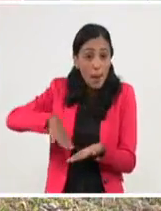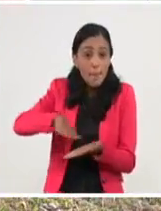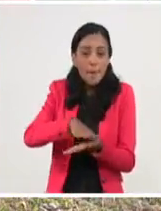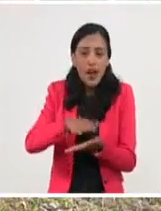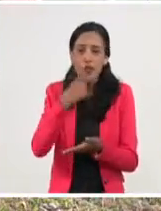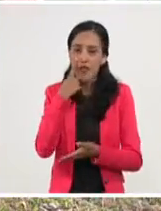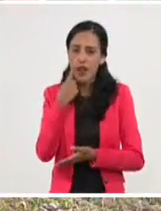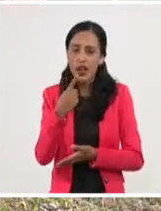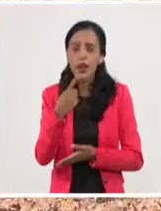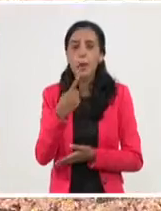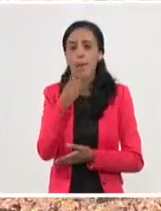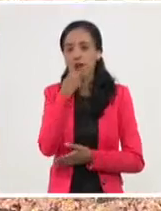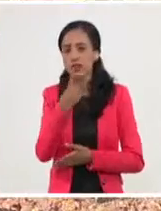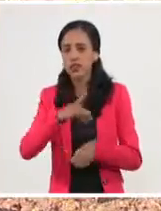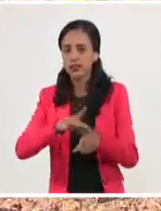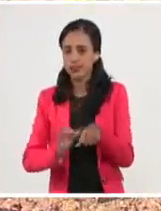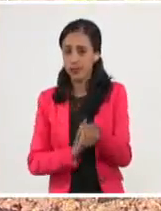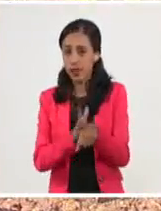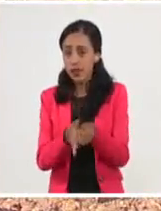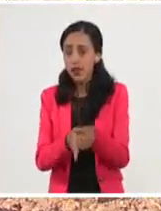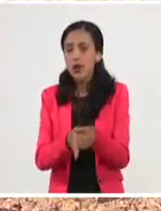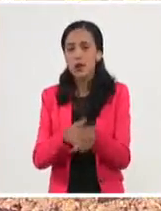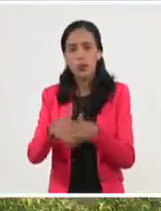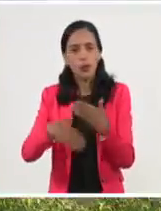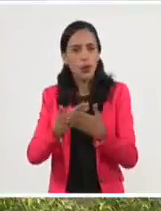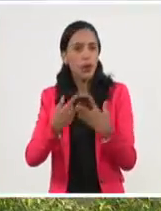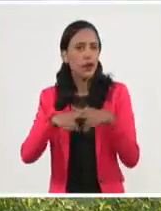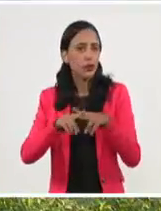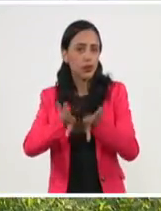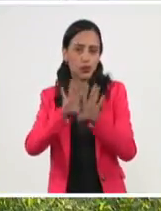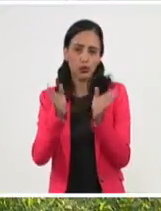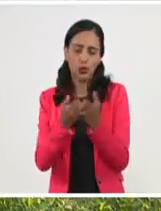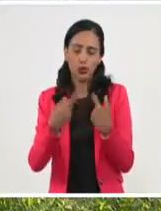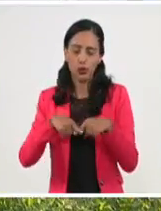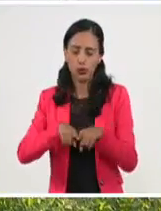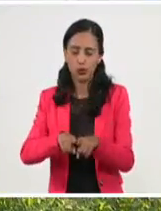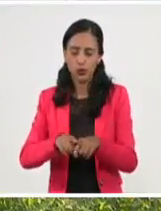Desde Matanzas, Lian Díaz Fundora, Sistema Informativo de la Televisión Cubana.